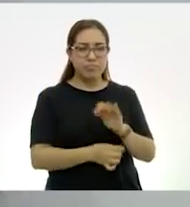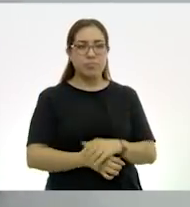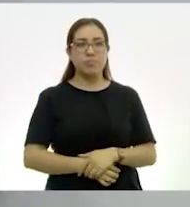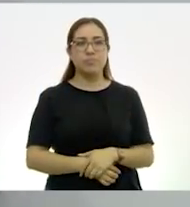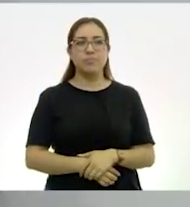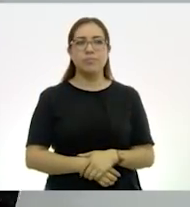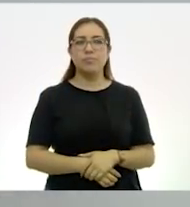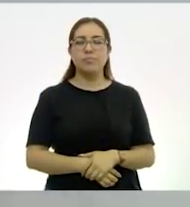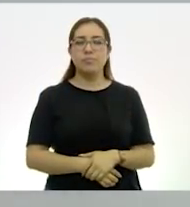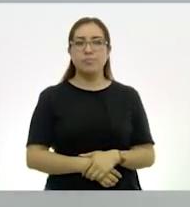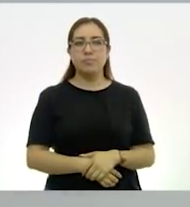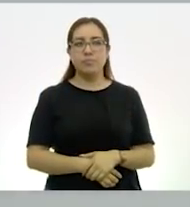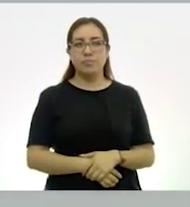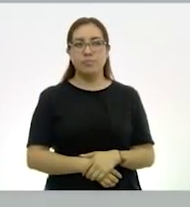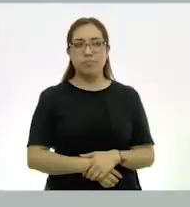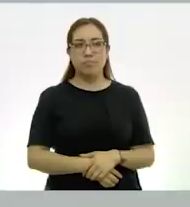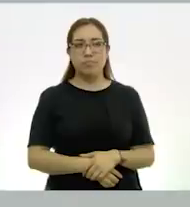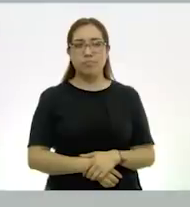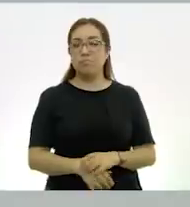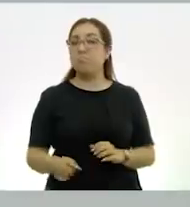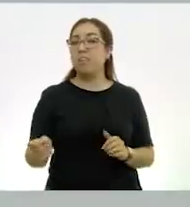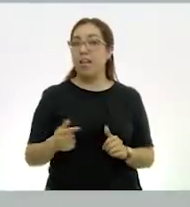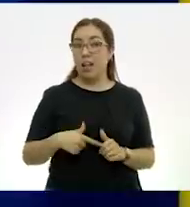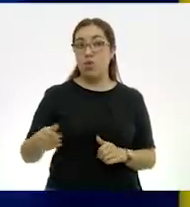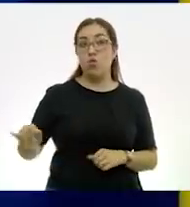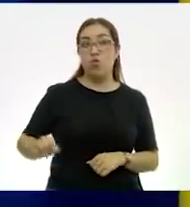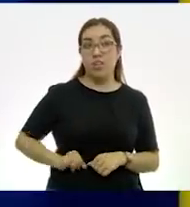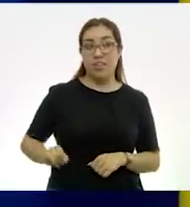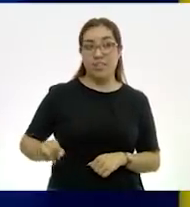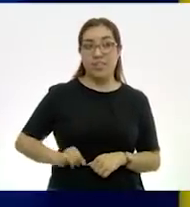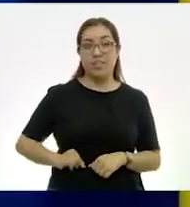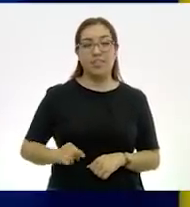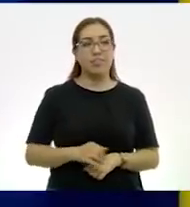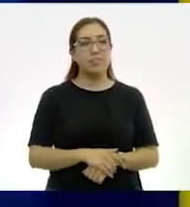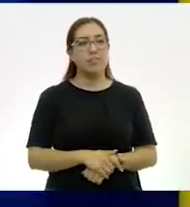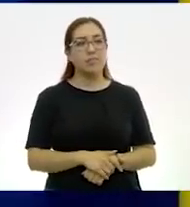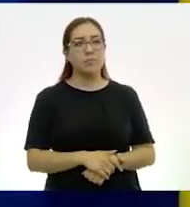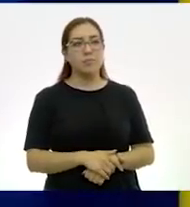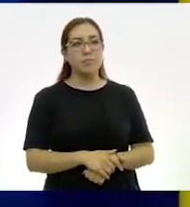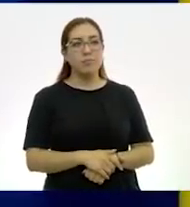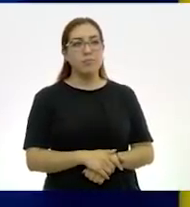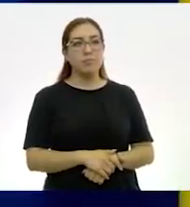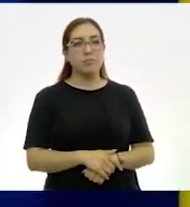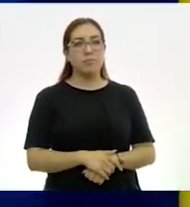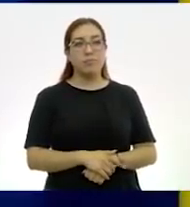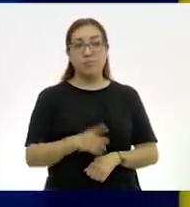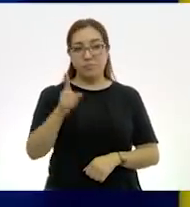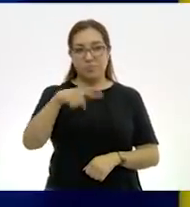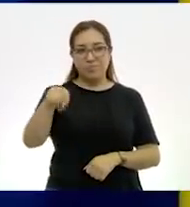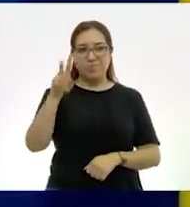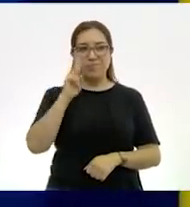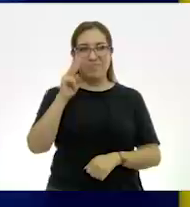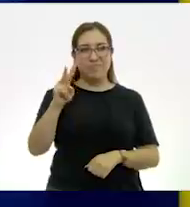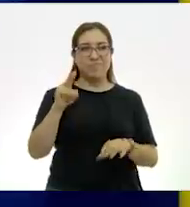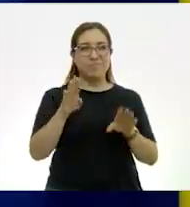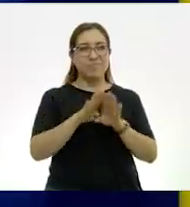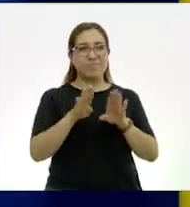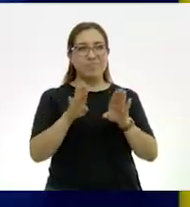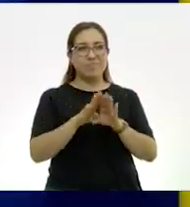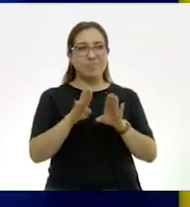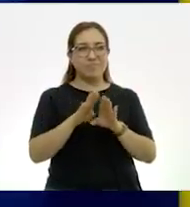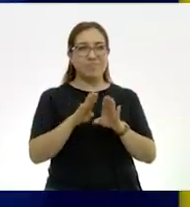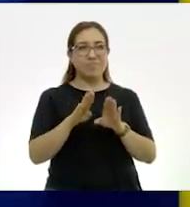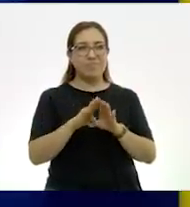Y yo tengo un dato Símbolos. curioso, interesante. Cuando ustedes vean rodeado un símbolo, como en